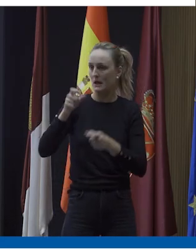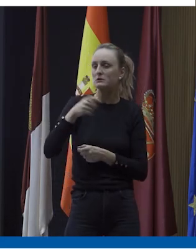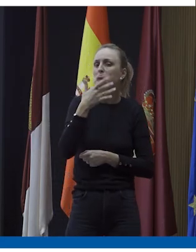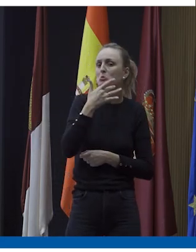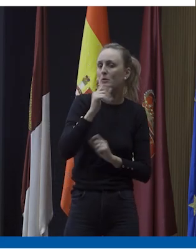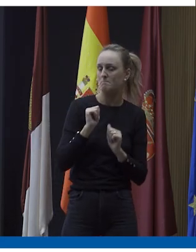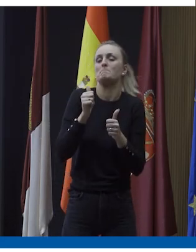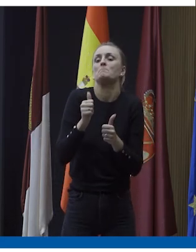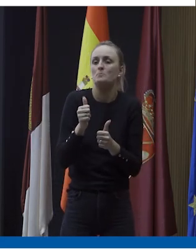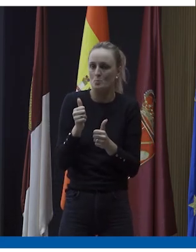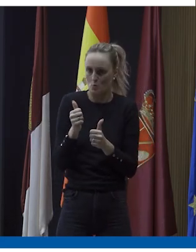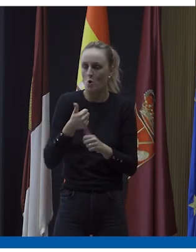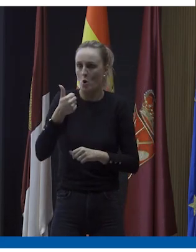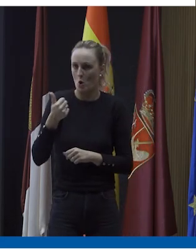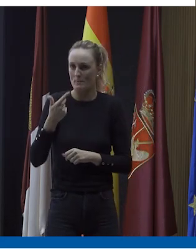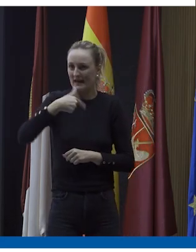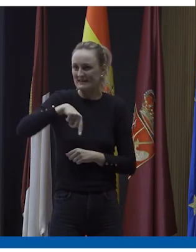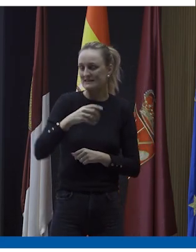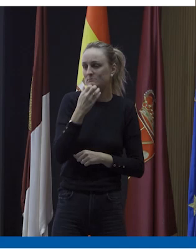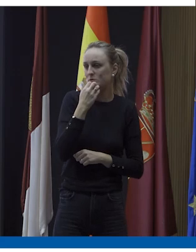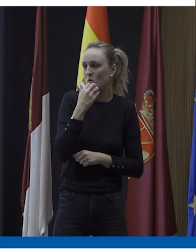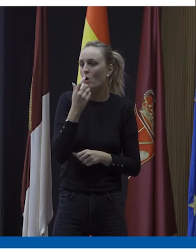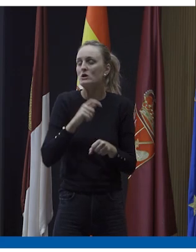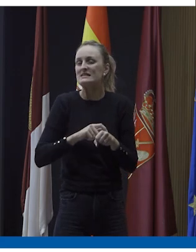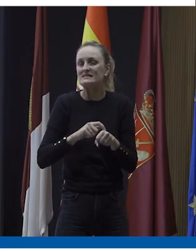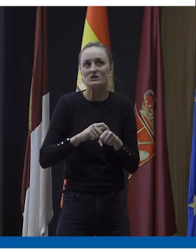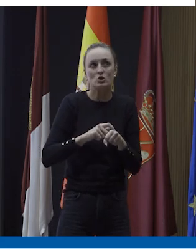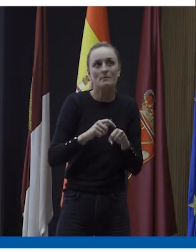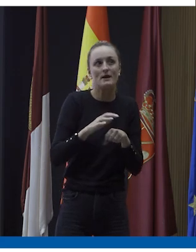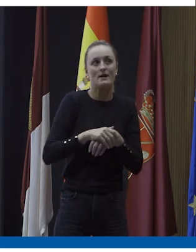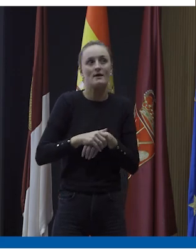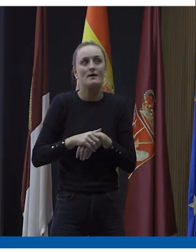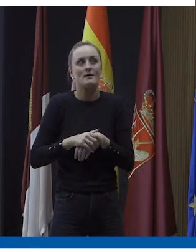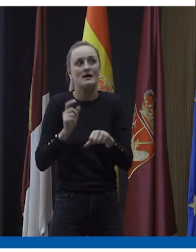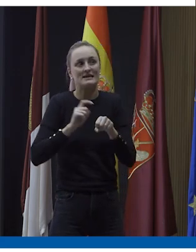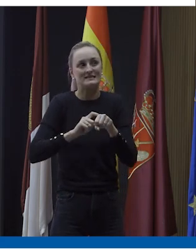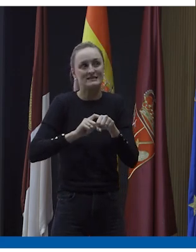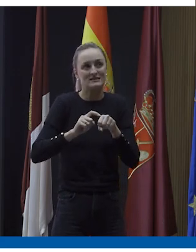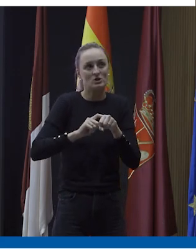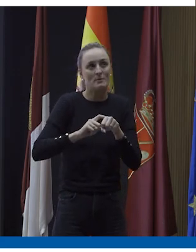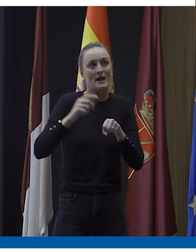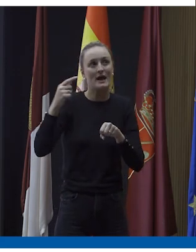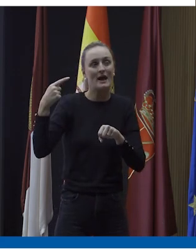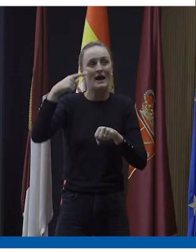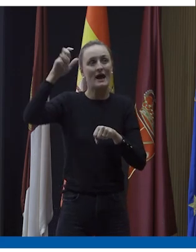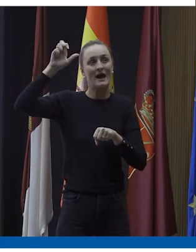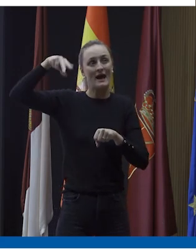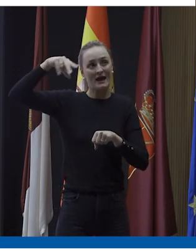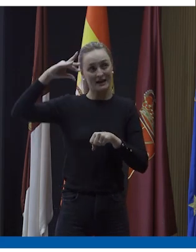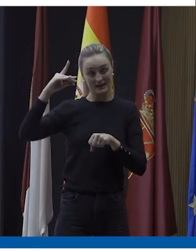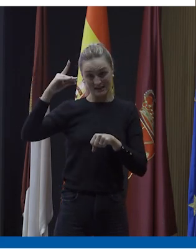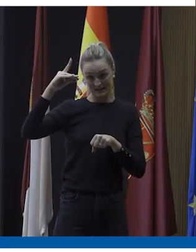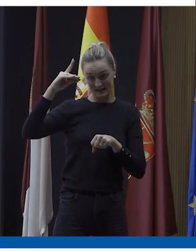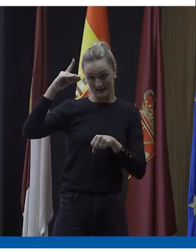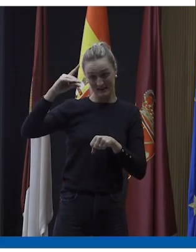que se denomina el síndrome geniturinario de la menopausia. ¿Qué es esto? Pues esto es un conjunto de síntomas, ¿vale? Un